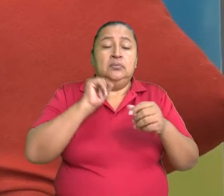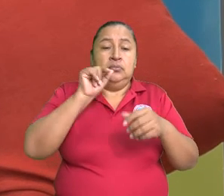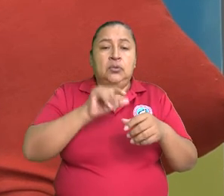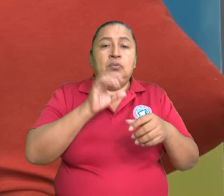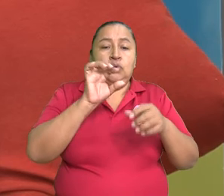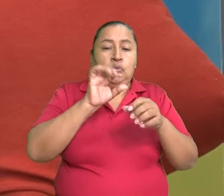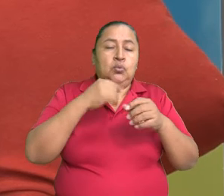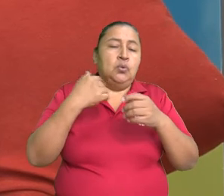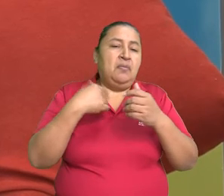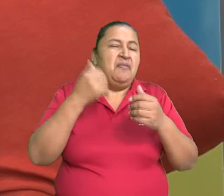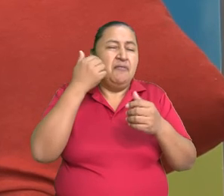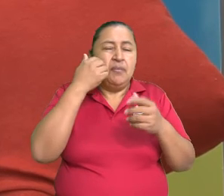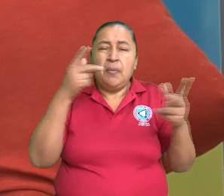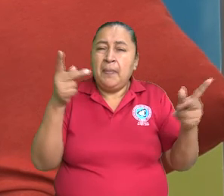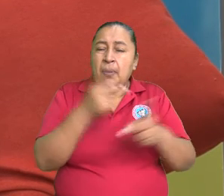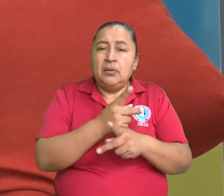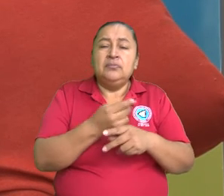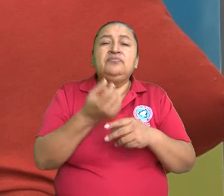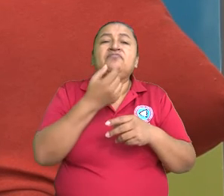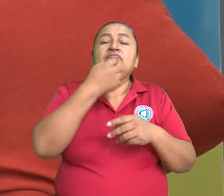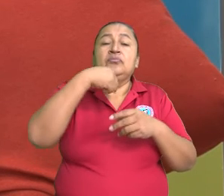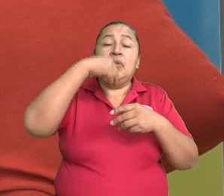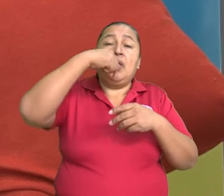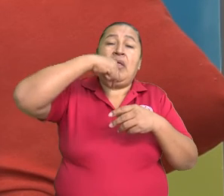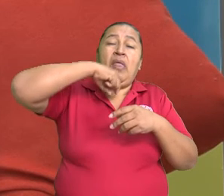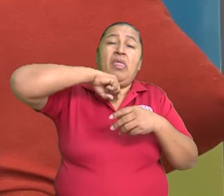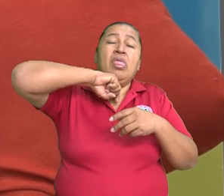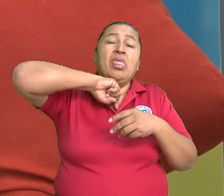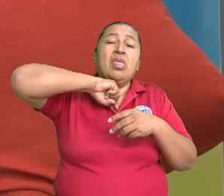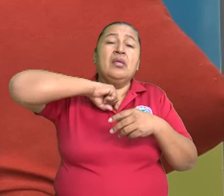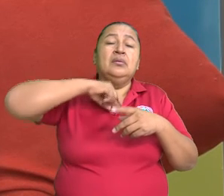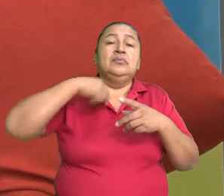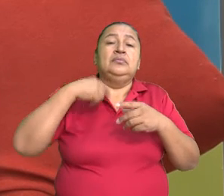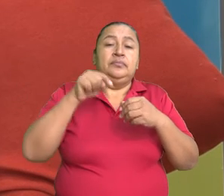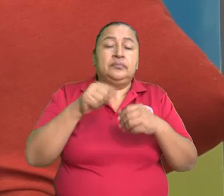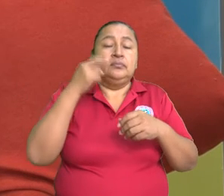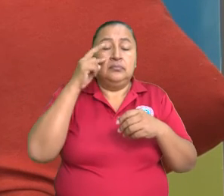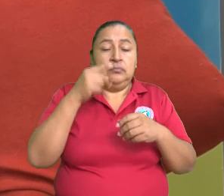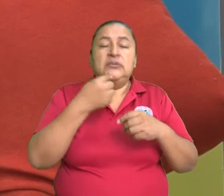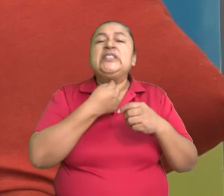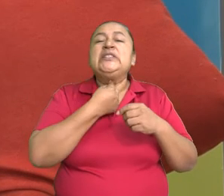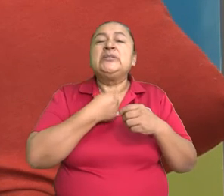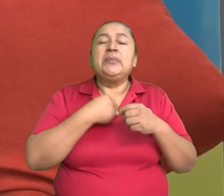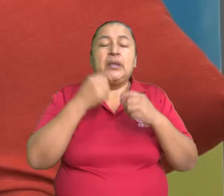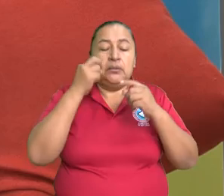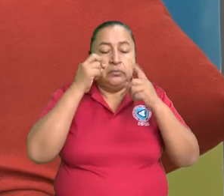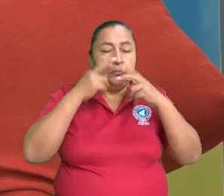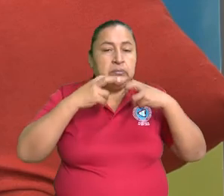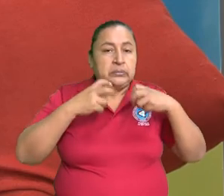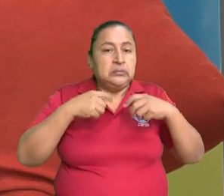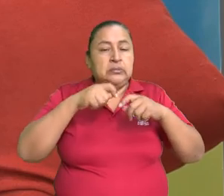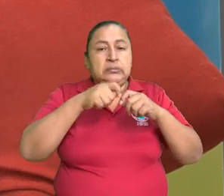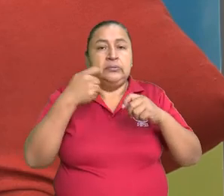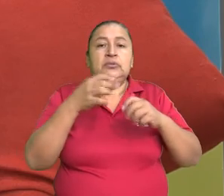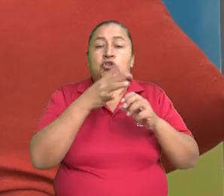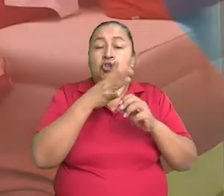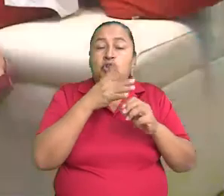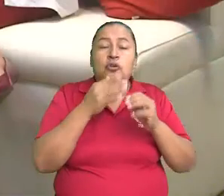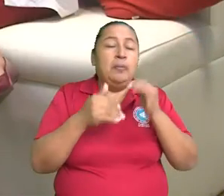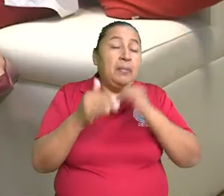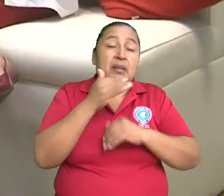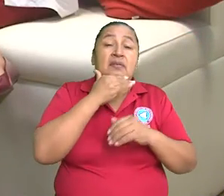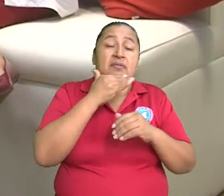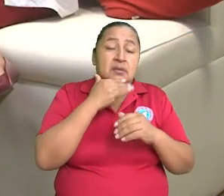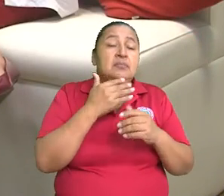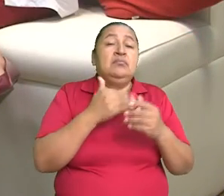los ponen y le hacen una cirugía que con un otorrino lo... Es quirúrgico en el caso de... Es más